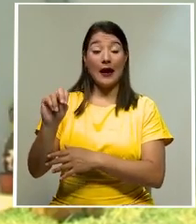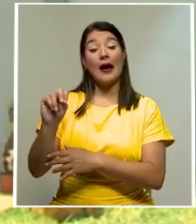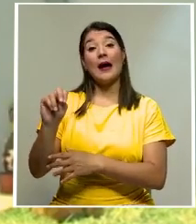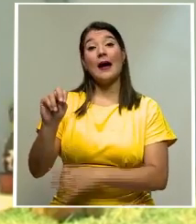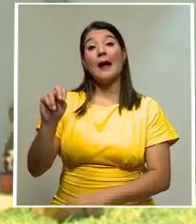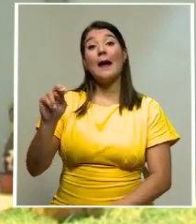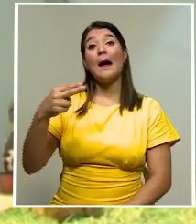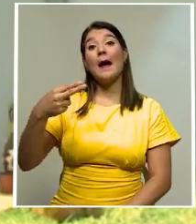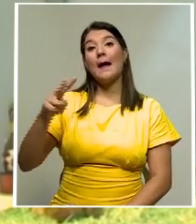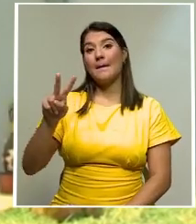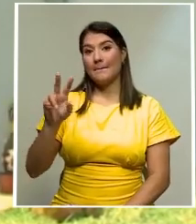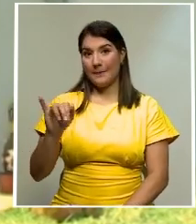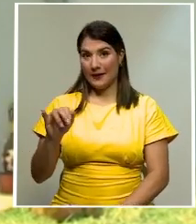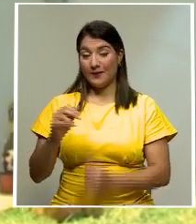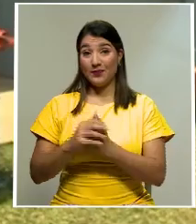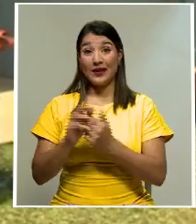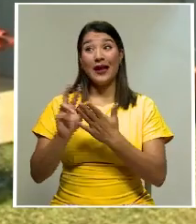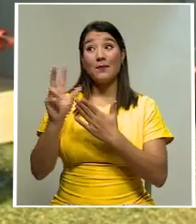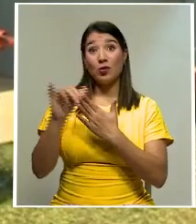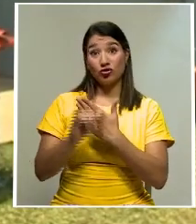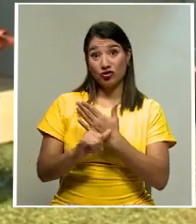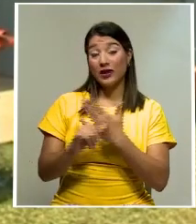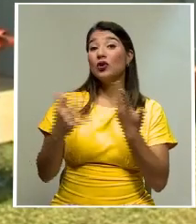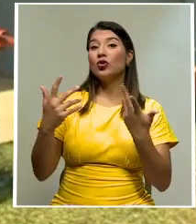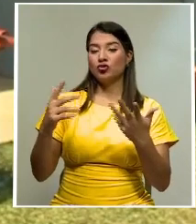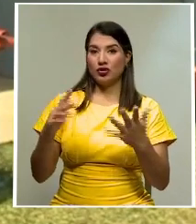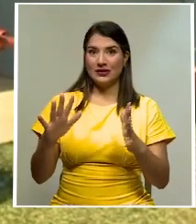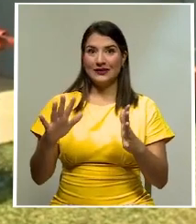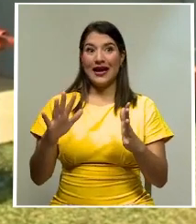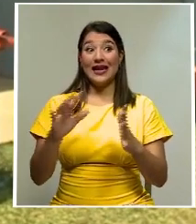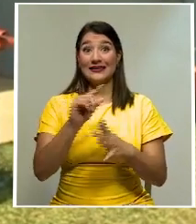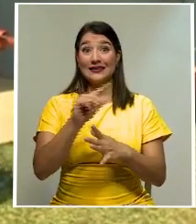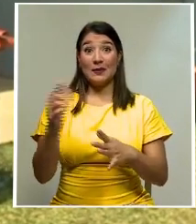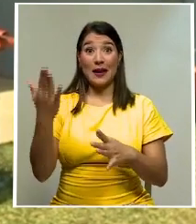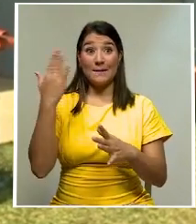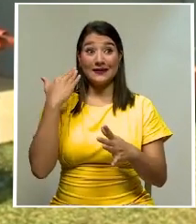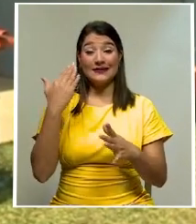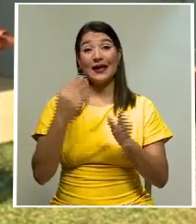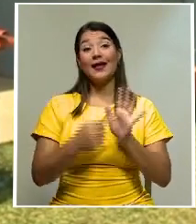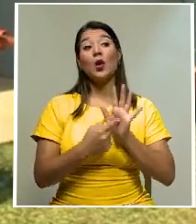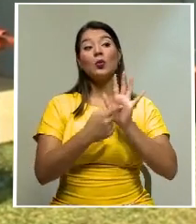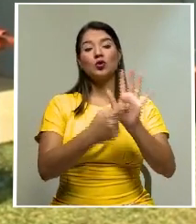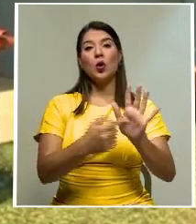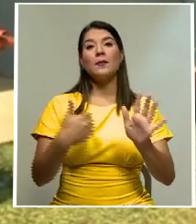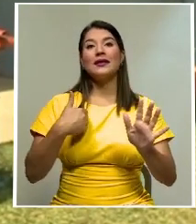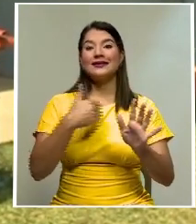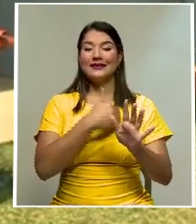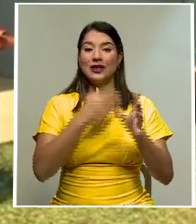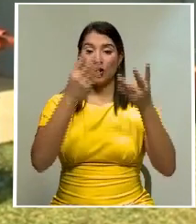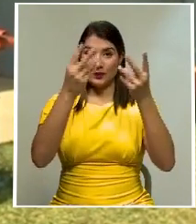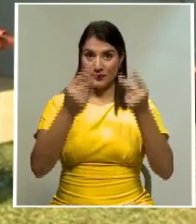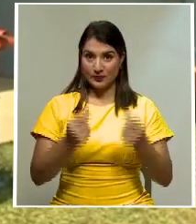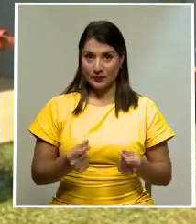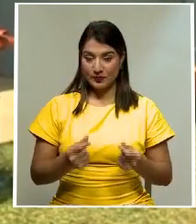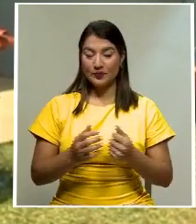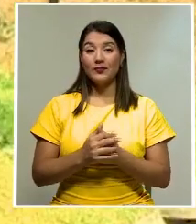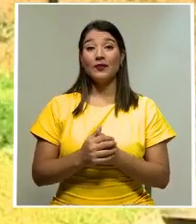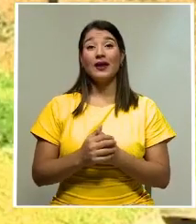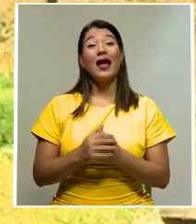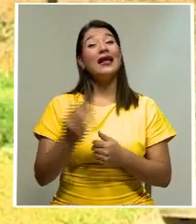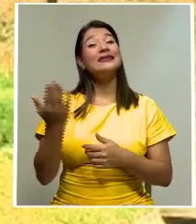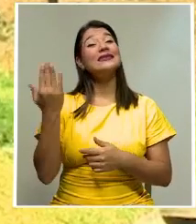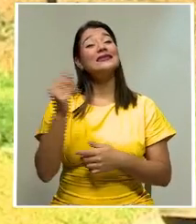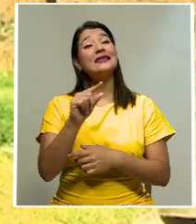presentado semanas atrás por el Ministerio de Hacienda, enmienda un error de procedimiento en el presupuesto ordinario que impidió